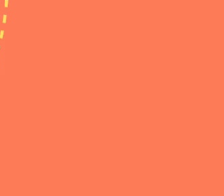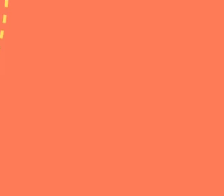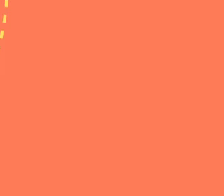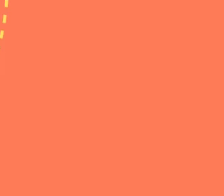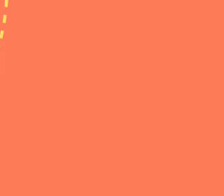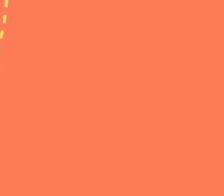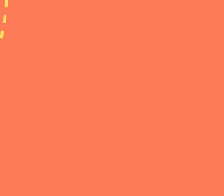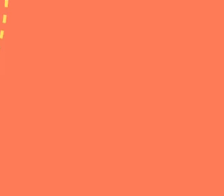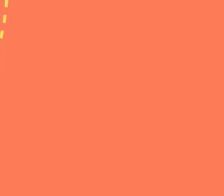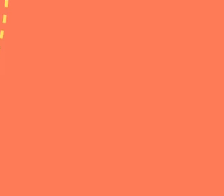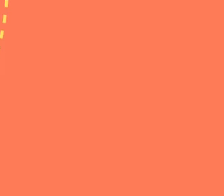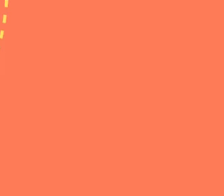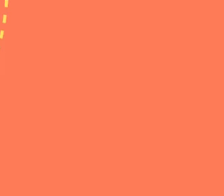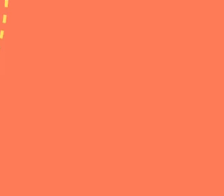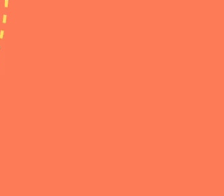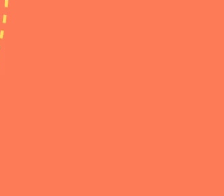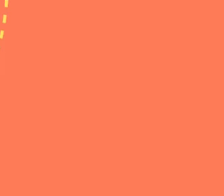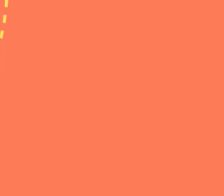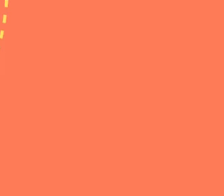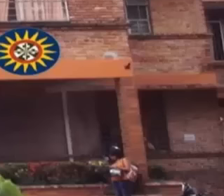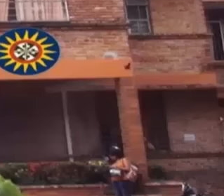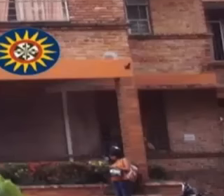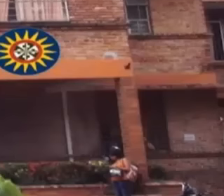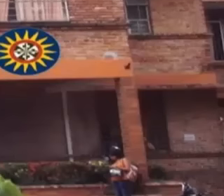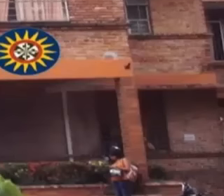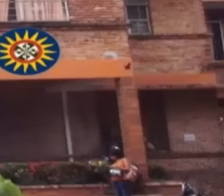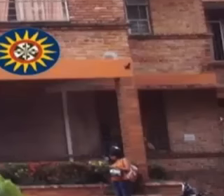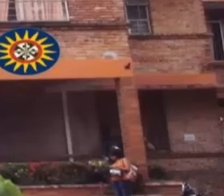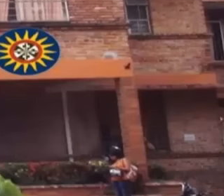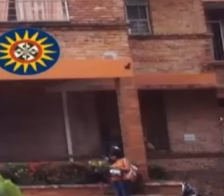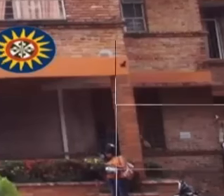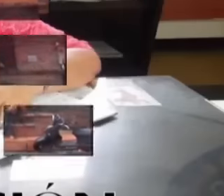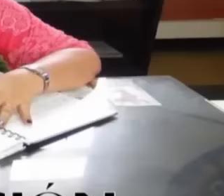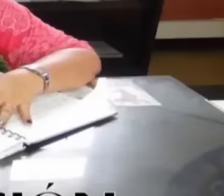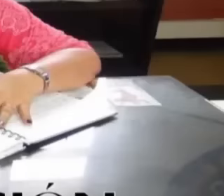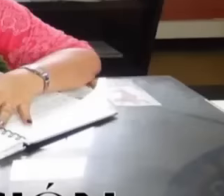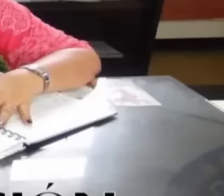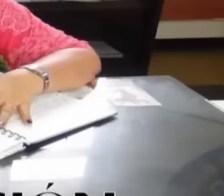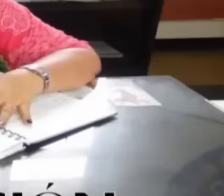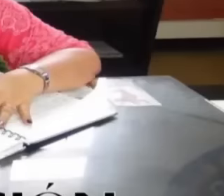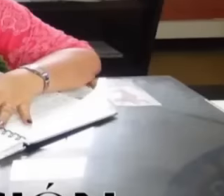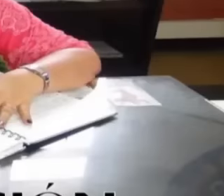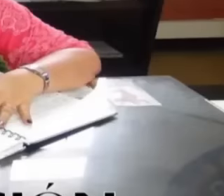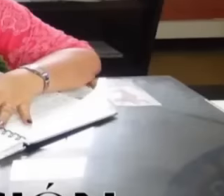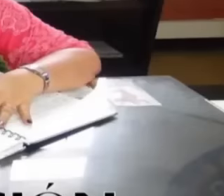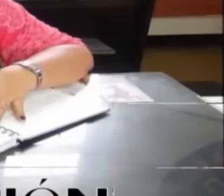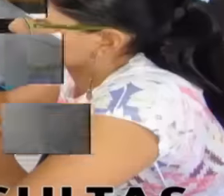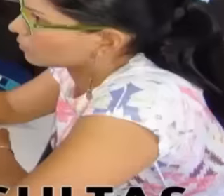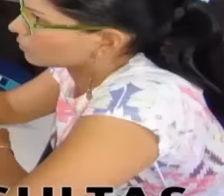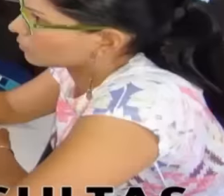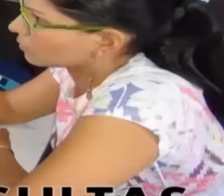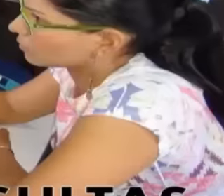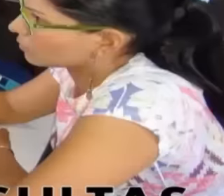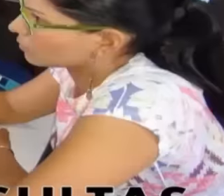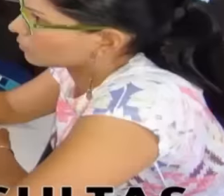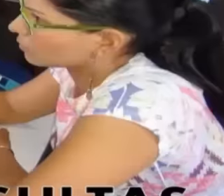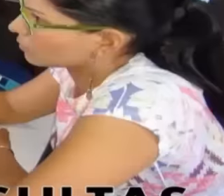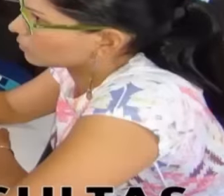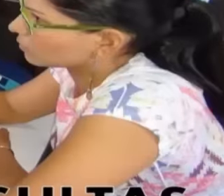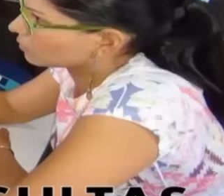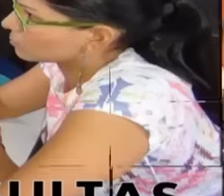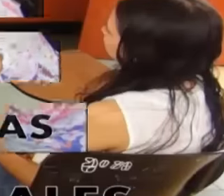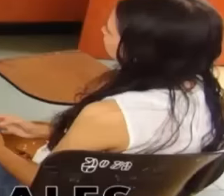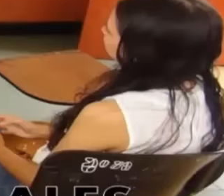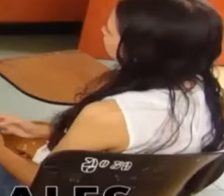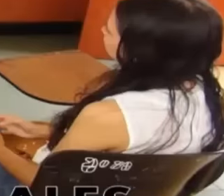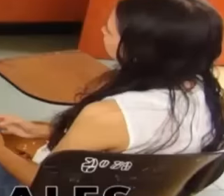nuevo punto en el parque infantil. La Universidad Santo Tomás, en su modalidad abierta de distancia, ofrece en la ciudad de Barranca Bermeja programas de